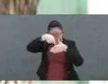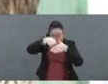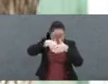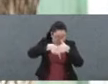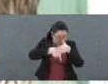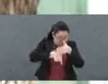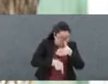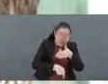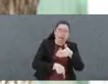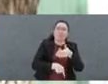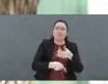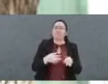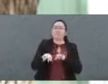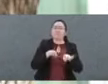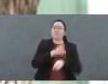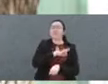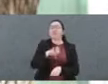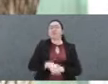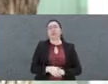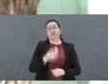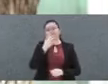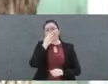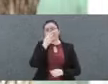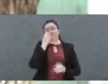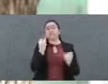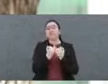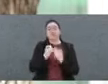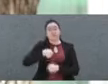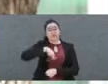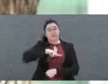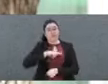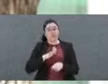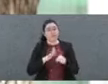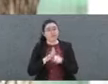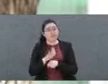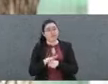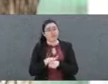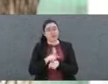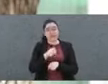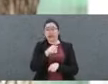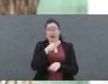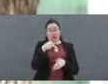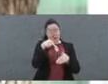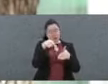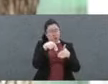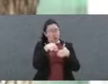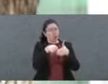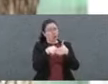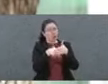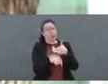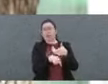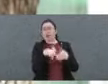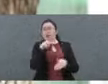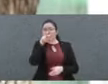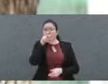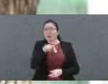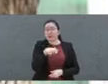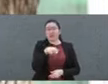este mismo año tendremos entonces la aportación de uno de los pozos megaprofundos que ya están